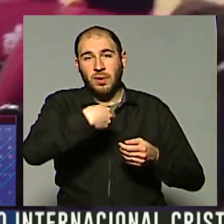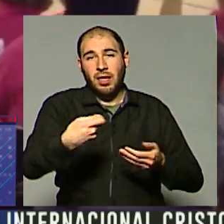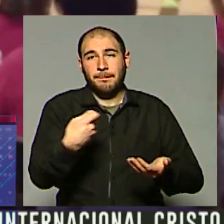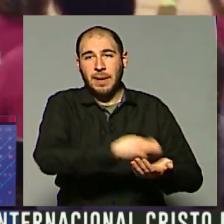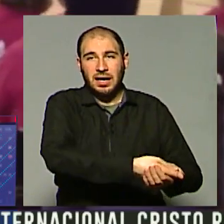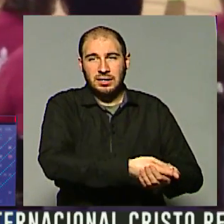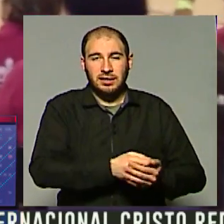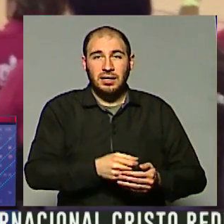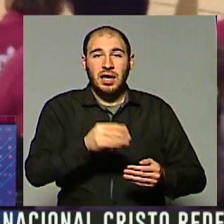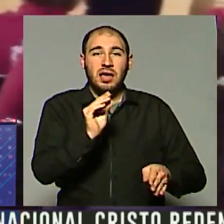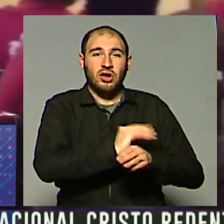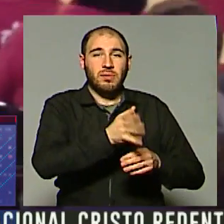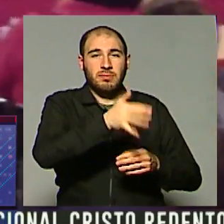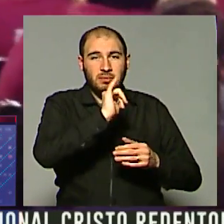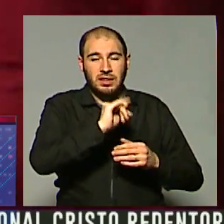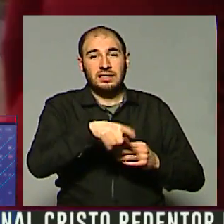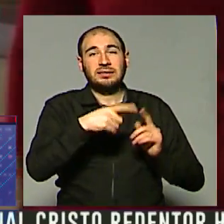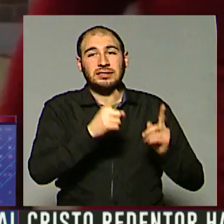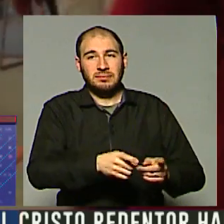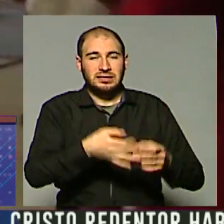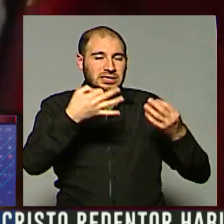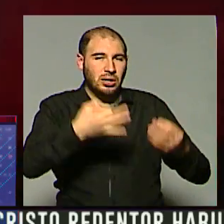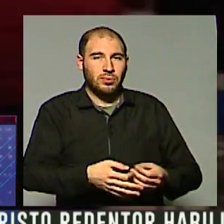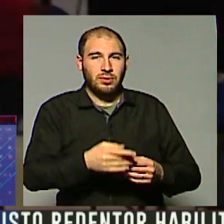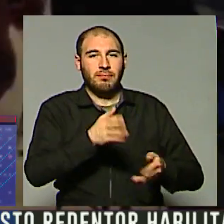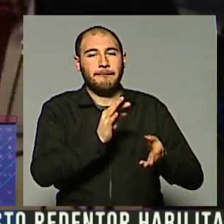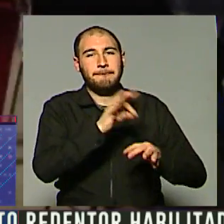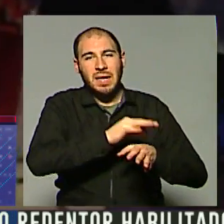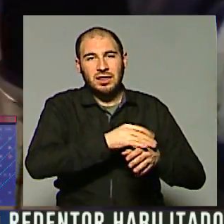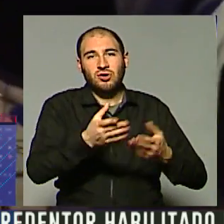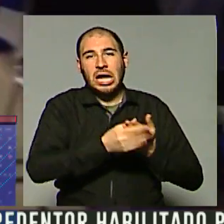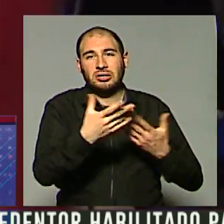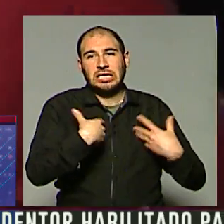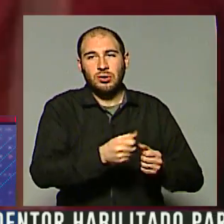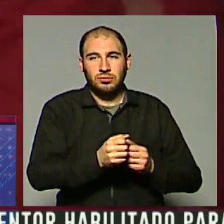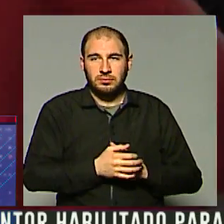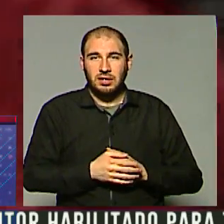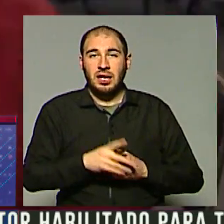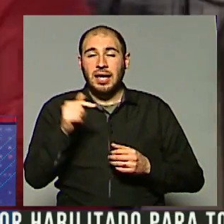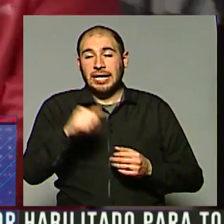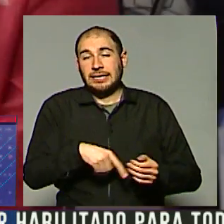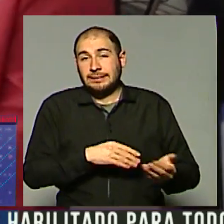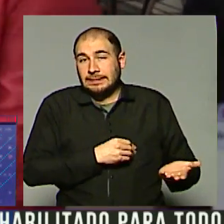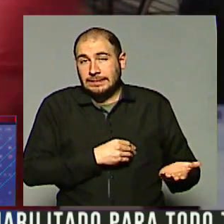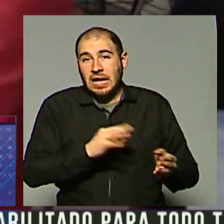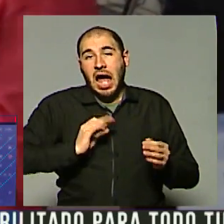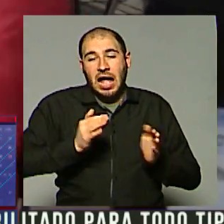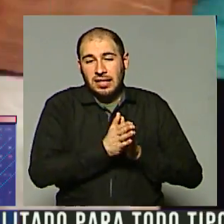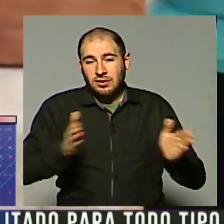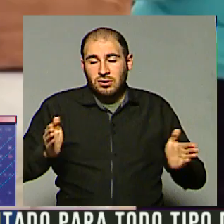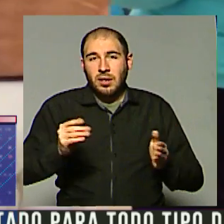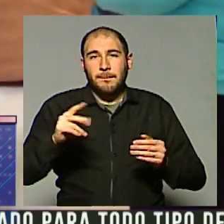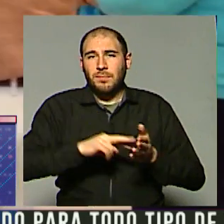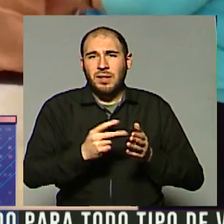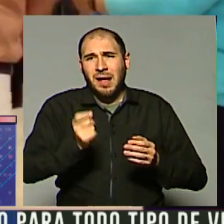lo destina a alimentos y bebidas y también probablemente atención médica y gastos para la salud, que es donde lamentablemente en lo que va del año más han